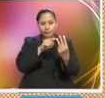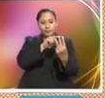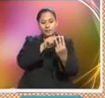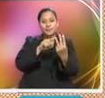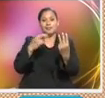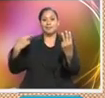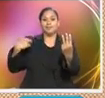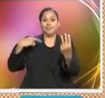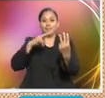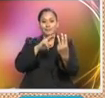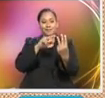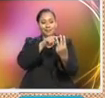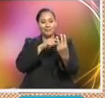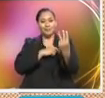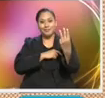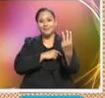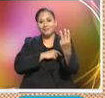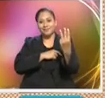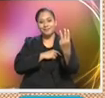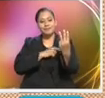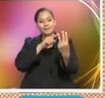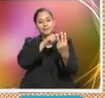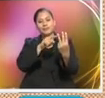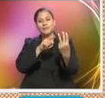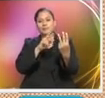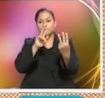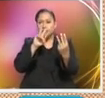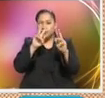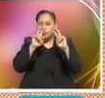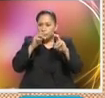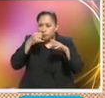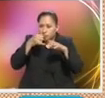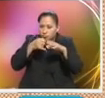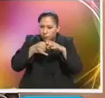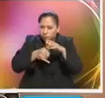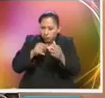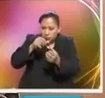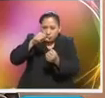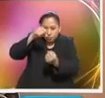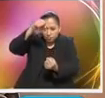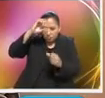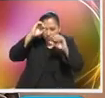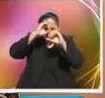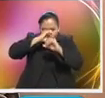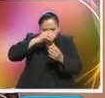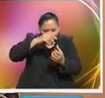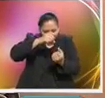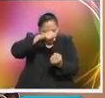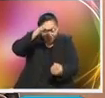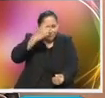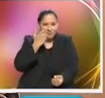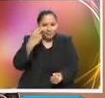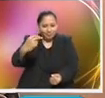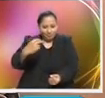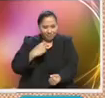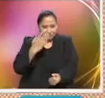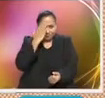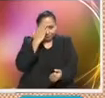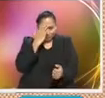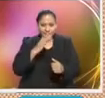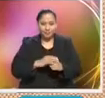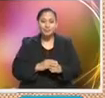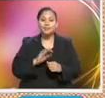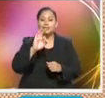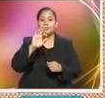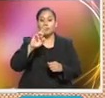los maestros de la parte misteriosa, ¿no? De la parte de lo que venía a descubrirnos aspectos nuevos. En